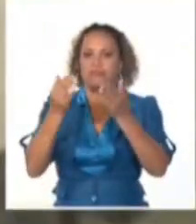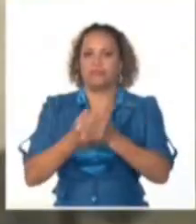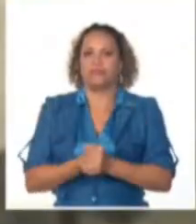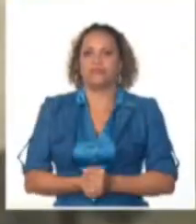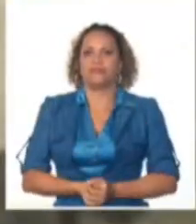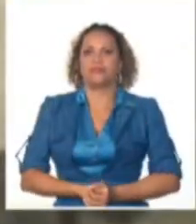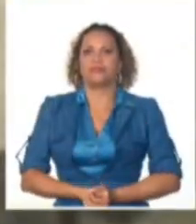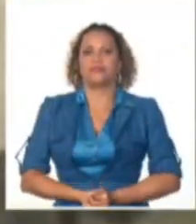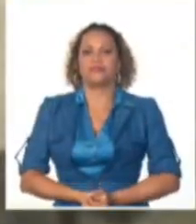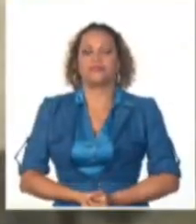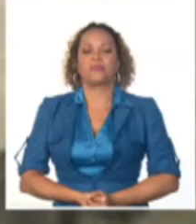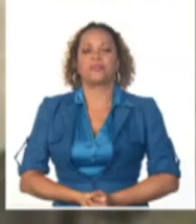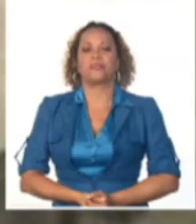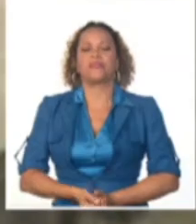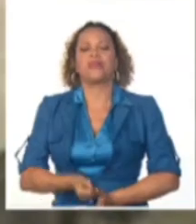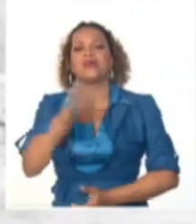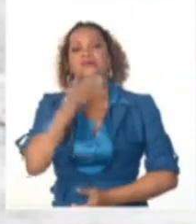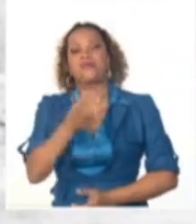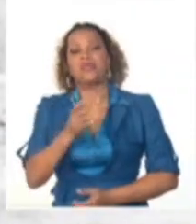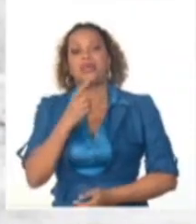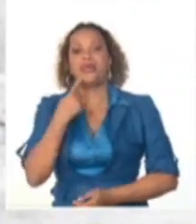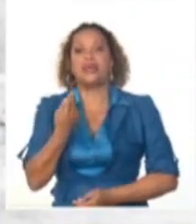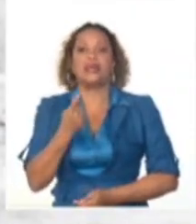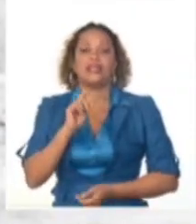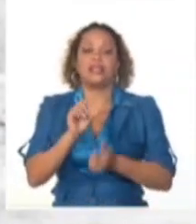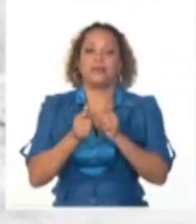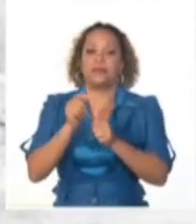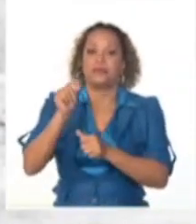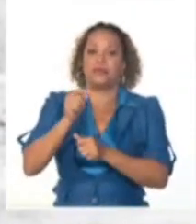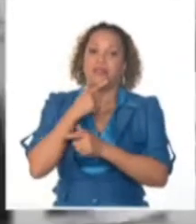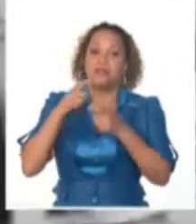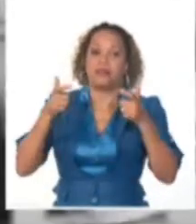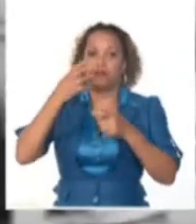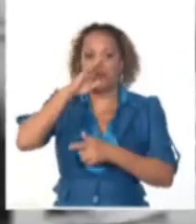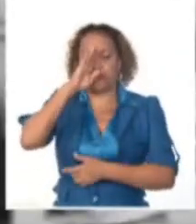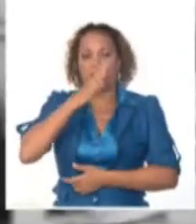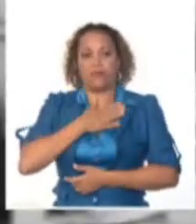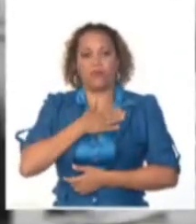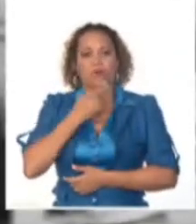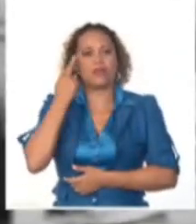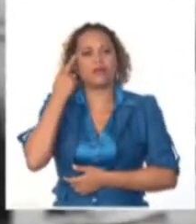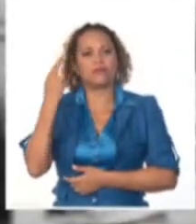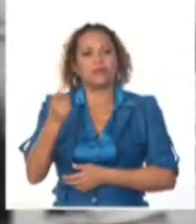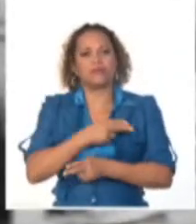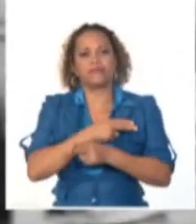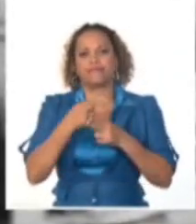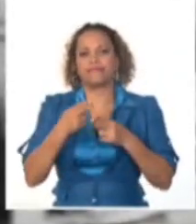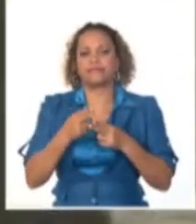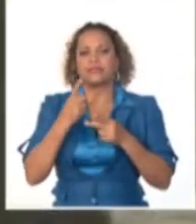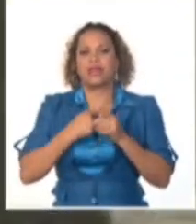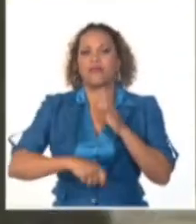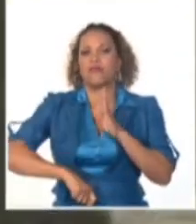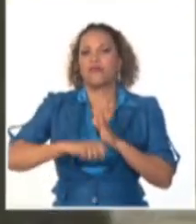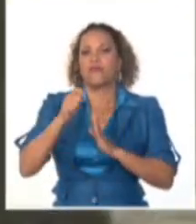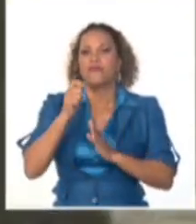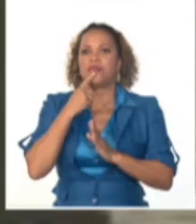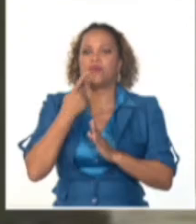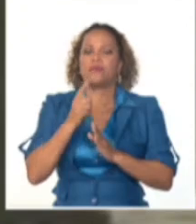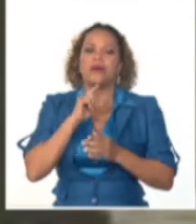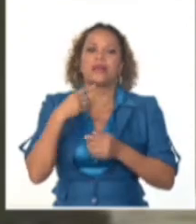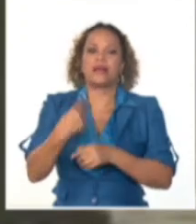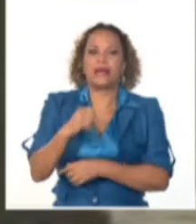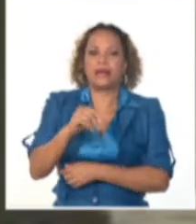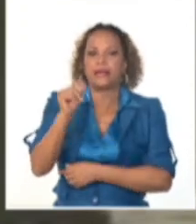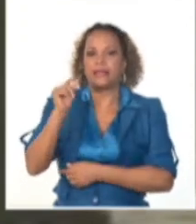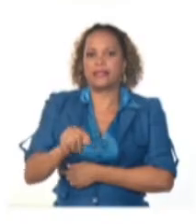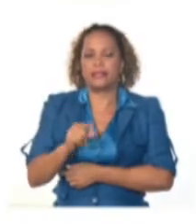podamos. Fidel es el atleta mayor del deporte cubano. Evocar su legado es tarea permanente para atletas y entrenadores. Es